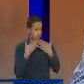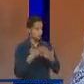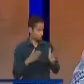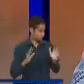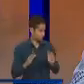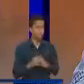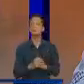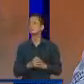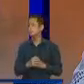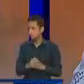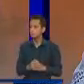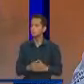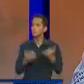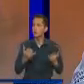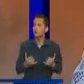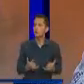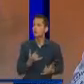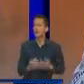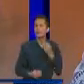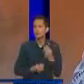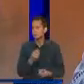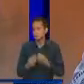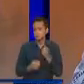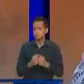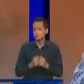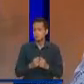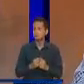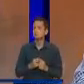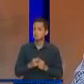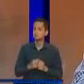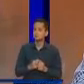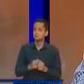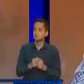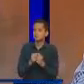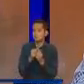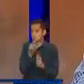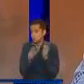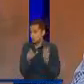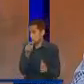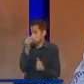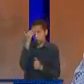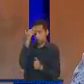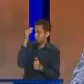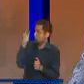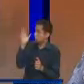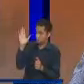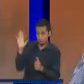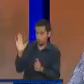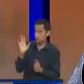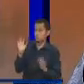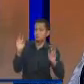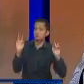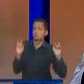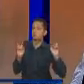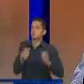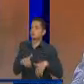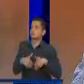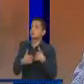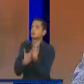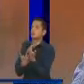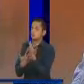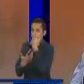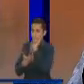Exactamente. Entonces, ¿qué es lo que ocurre? Como hay un poco de desconocimiento en relación a los mecanismos genéticos de